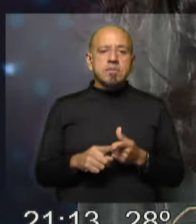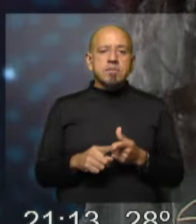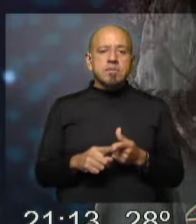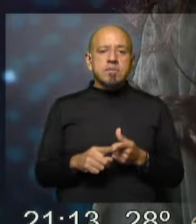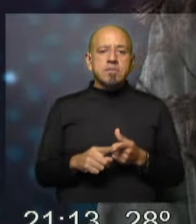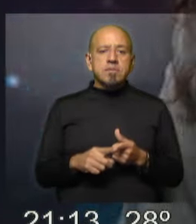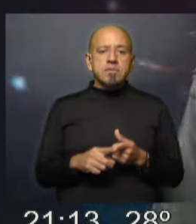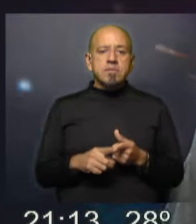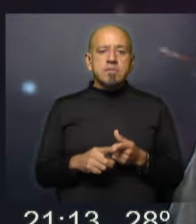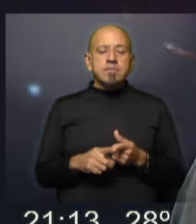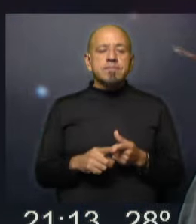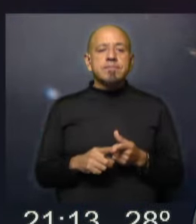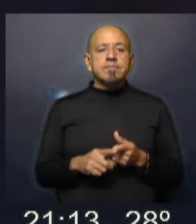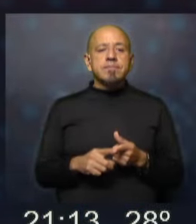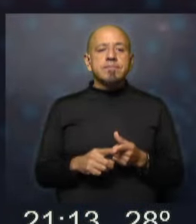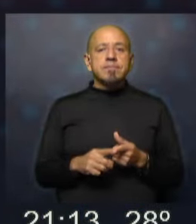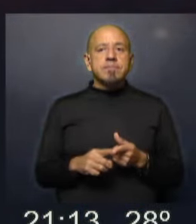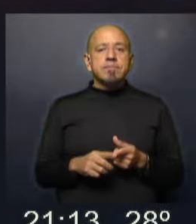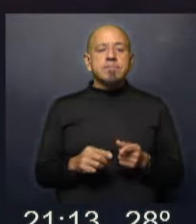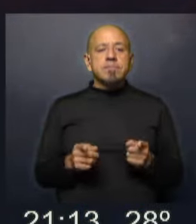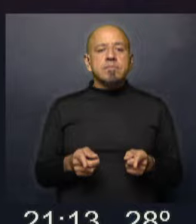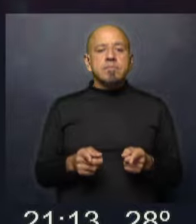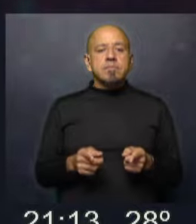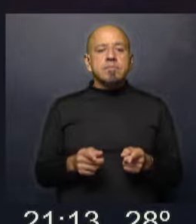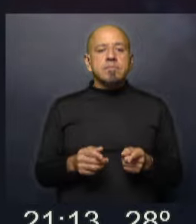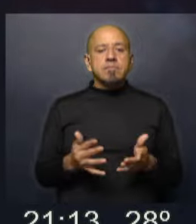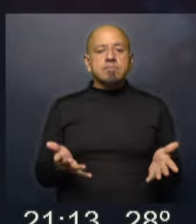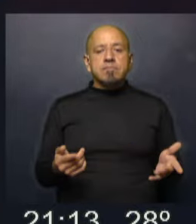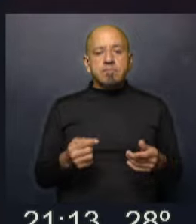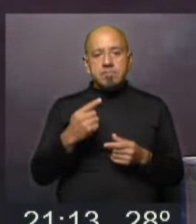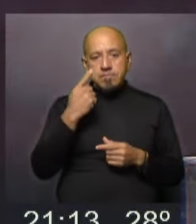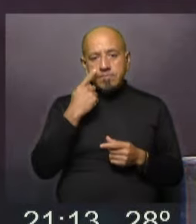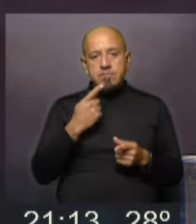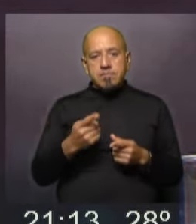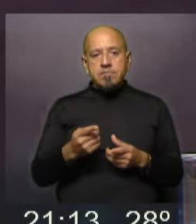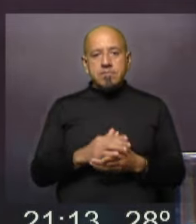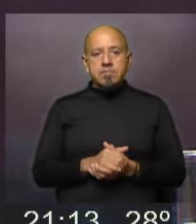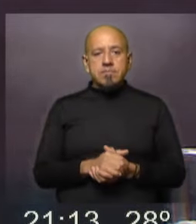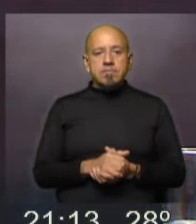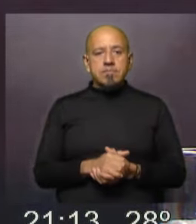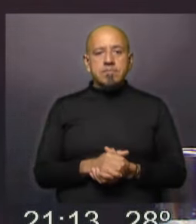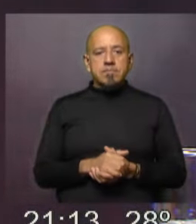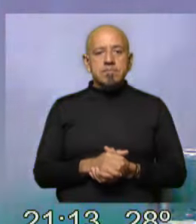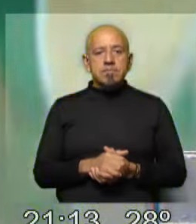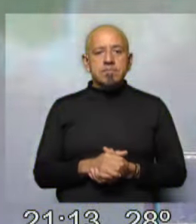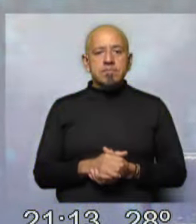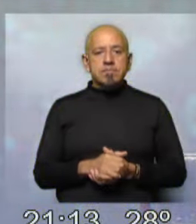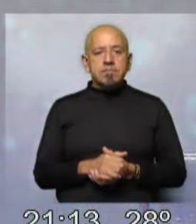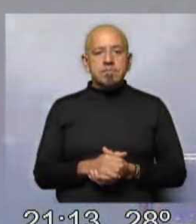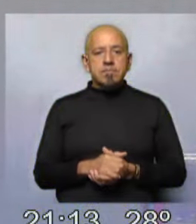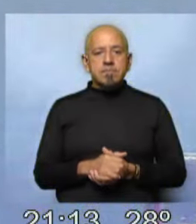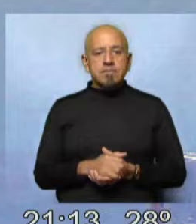dándolo todo siempre y qué hermoso que se ve está divino a cuidarlo por favor a cuidarlo